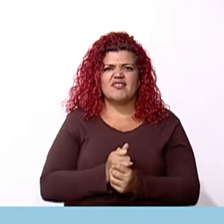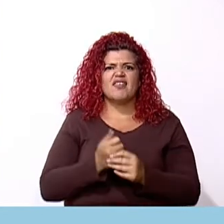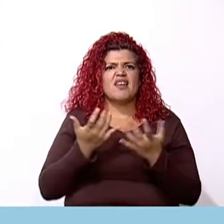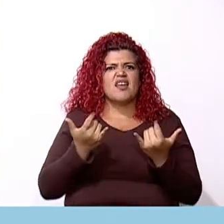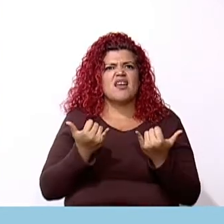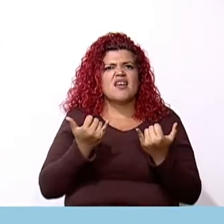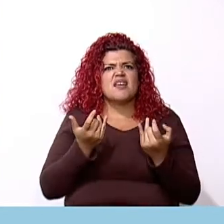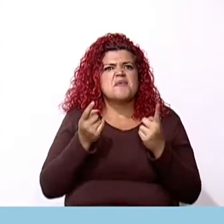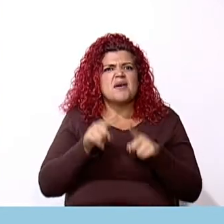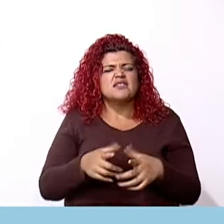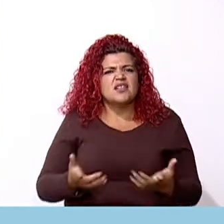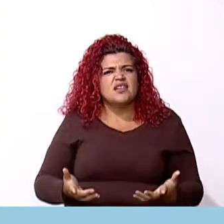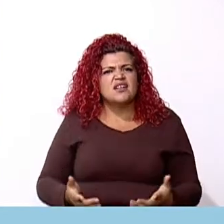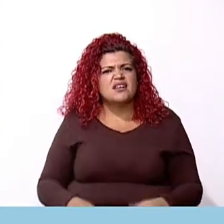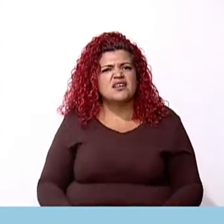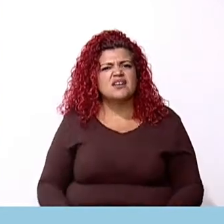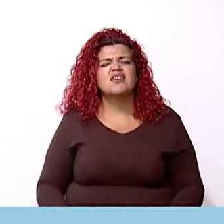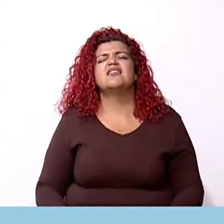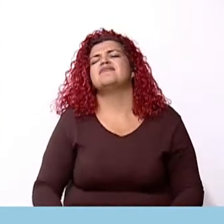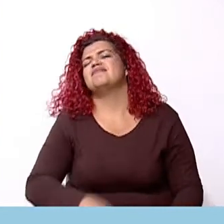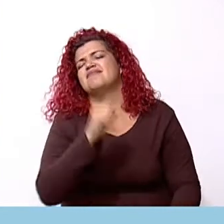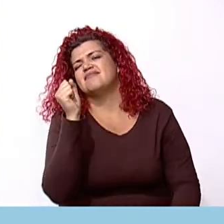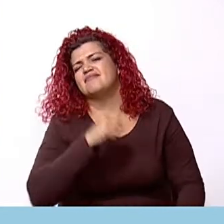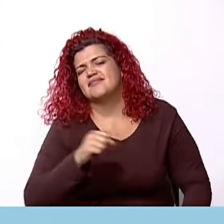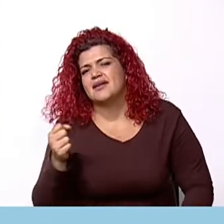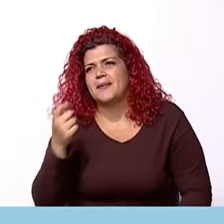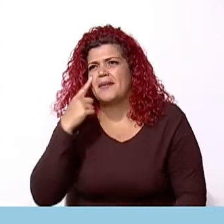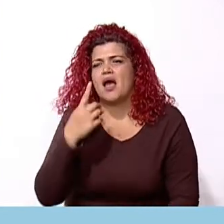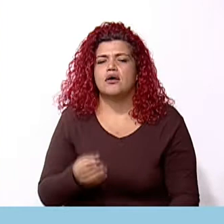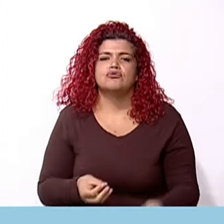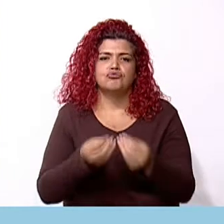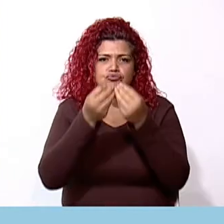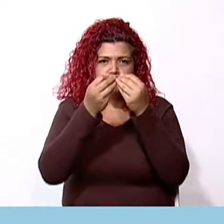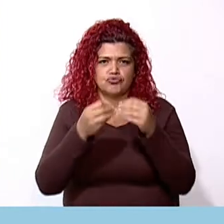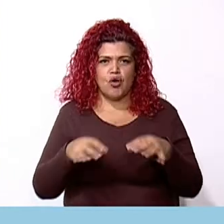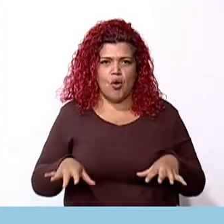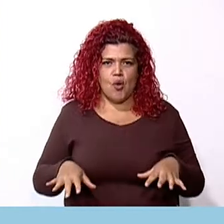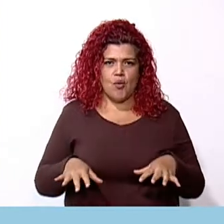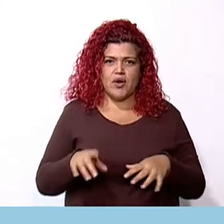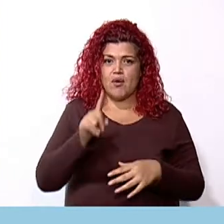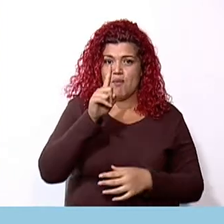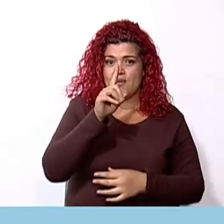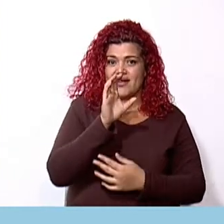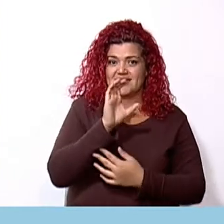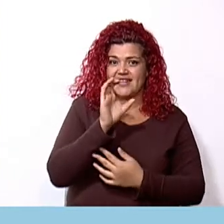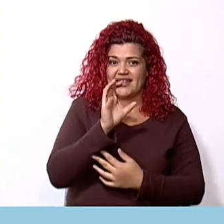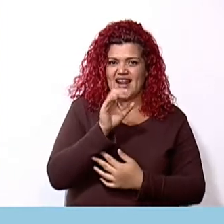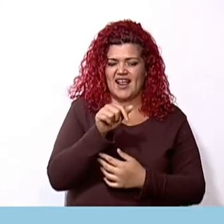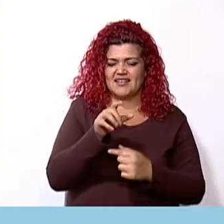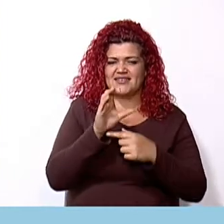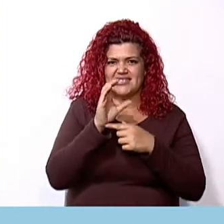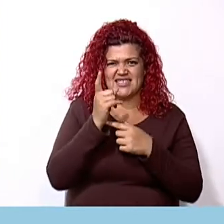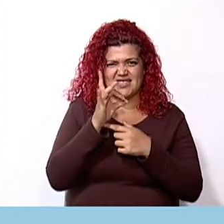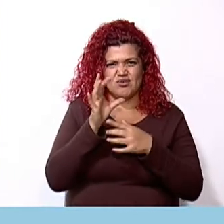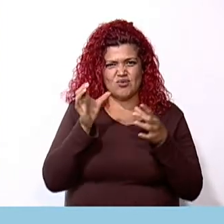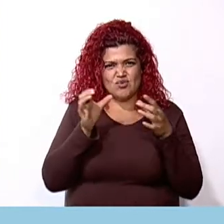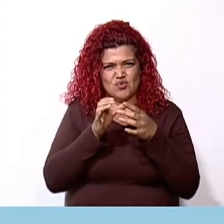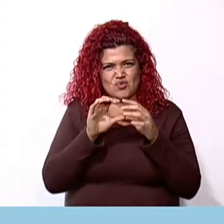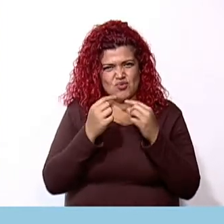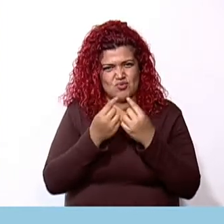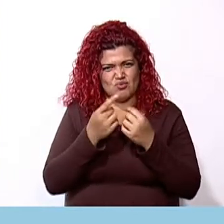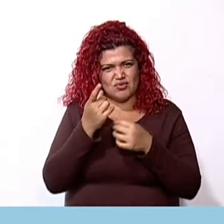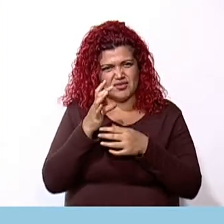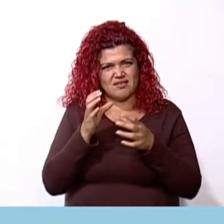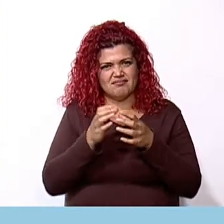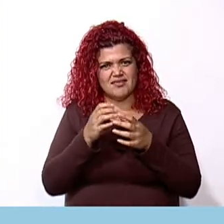pasa ahora? Claro, me está sobrando una centena, porque recuerden que repartimos